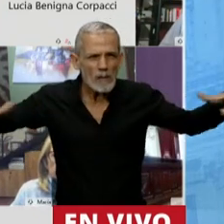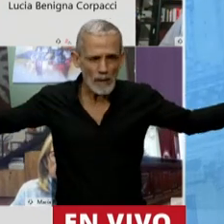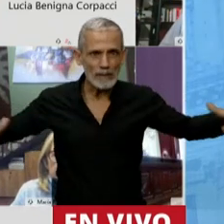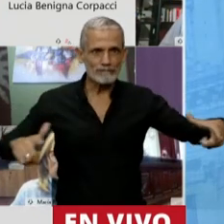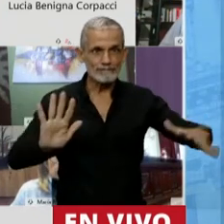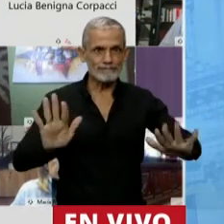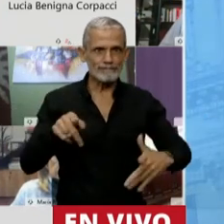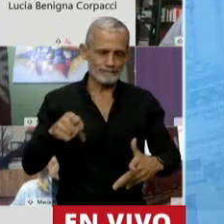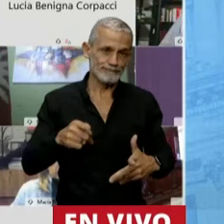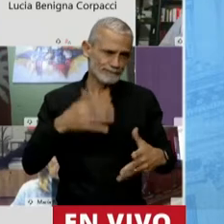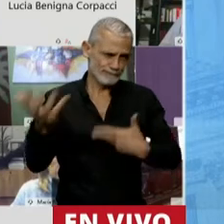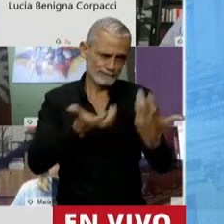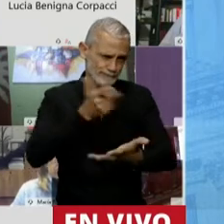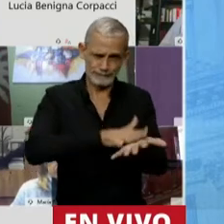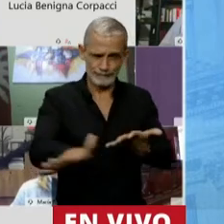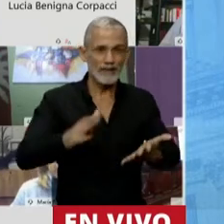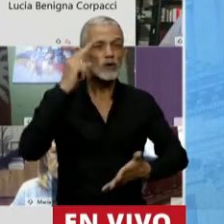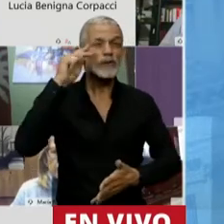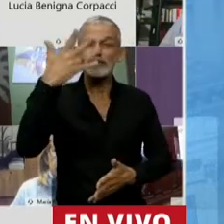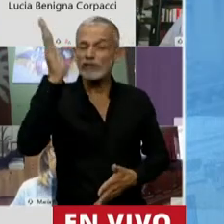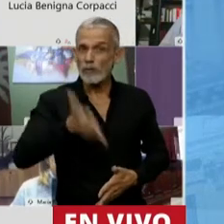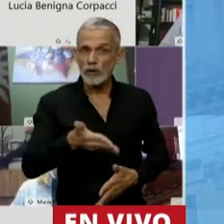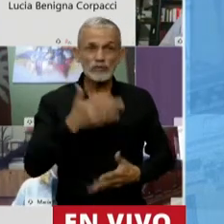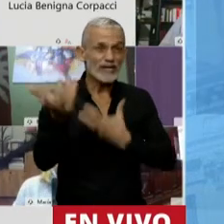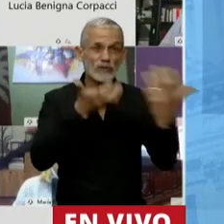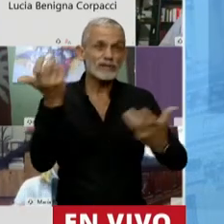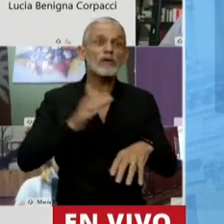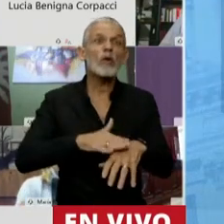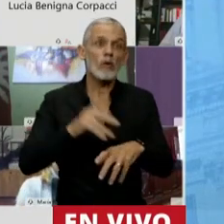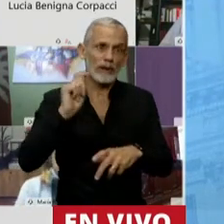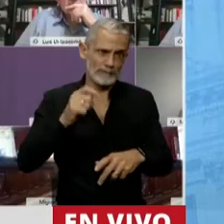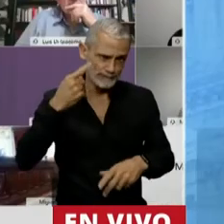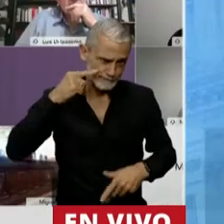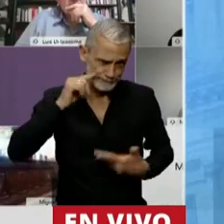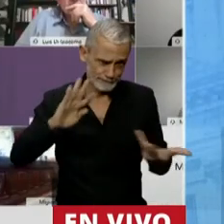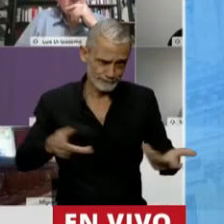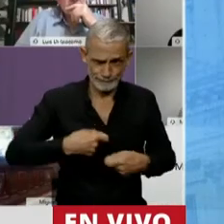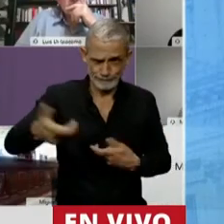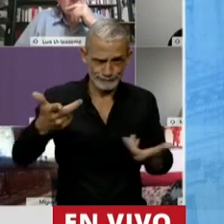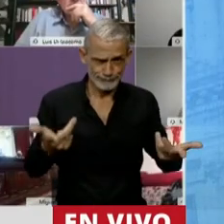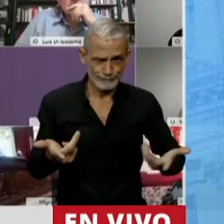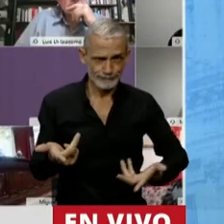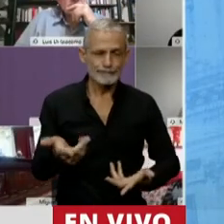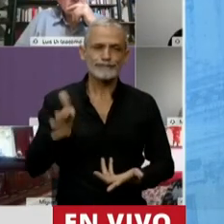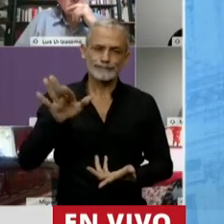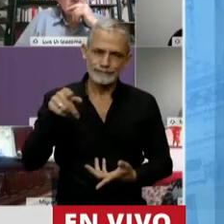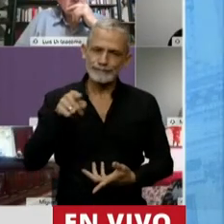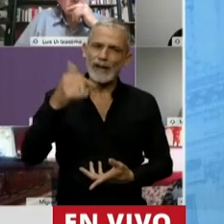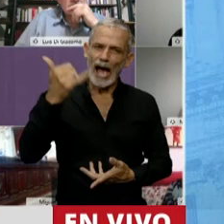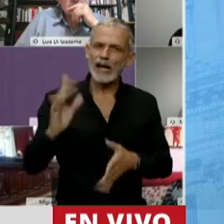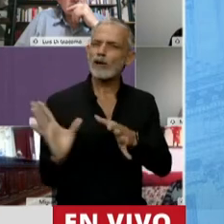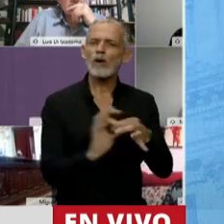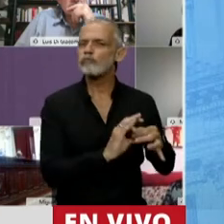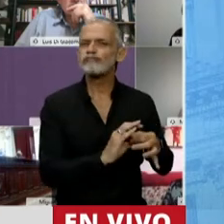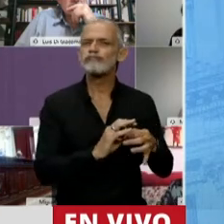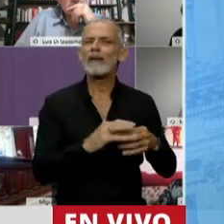varias veces es esto de que el 95% de los incendios son intencionales y por ende tienen sus motivaciones, y ahí aparece que la mayoría están ligados